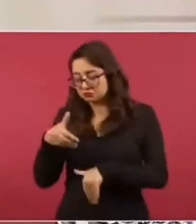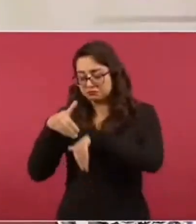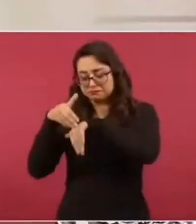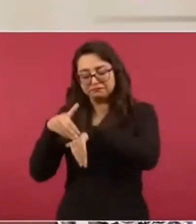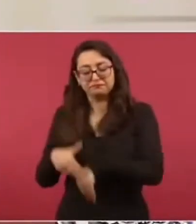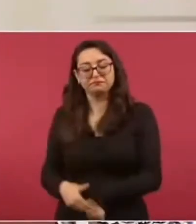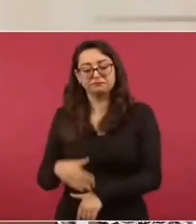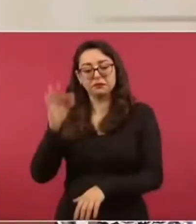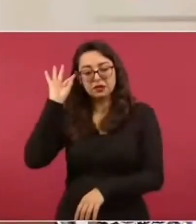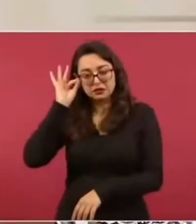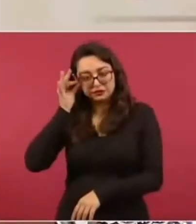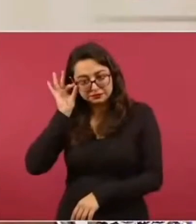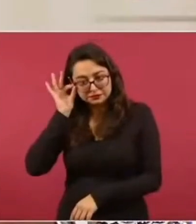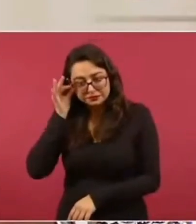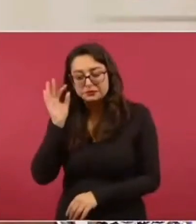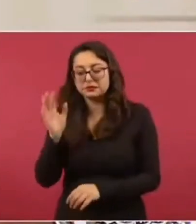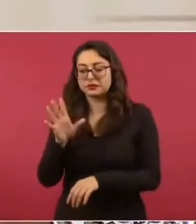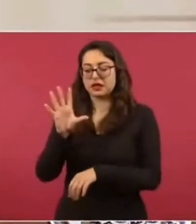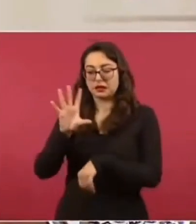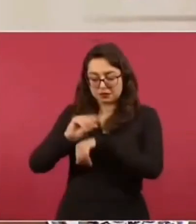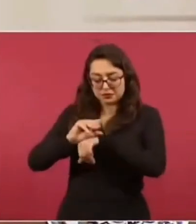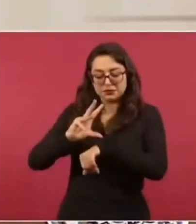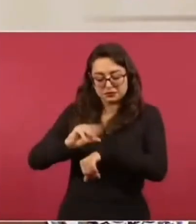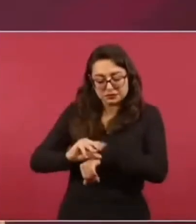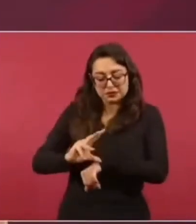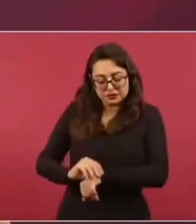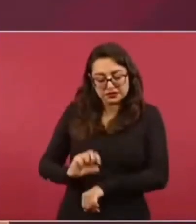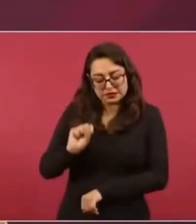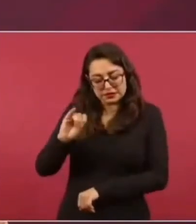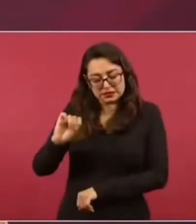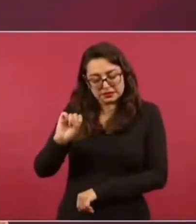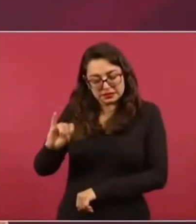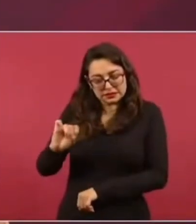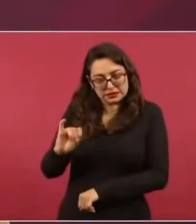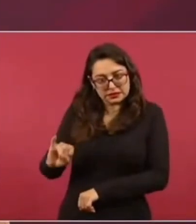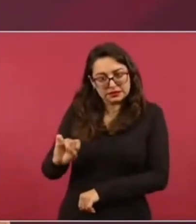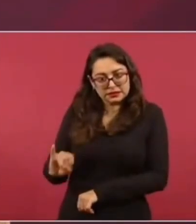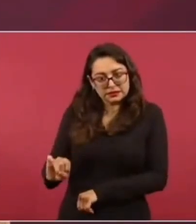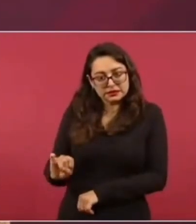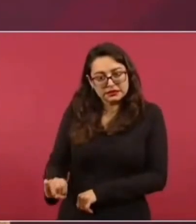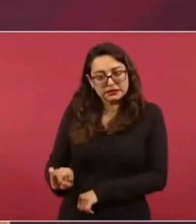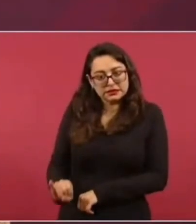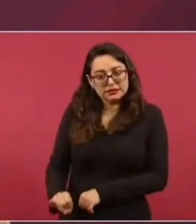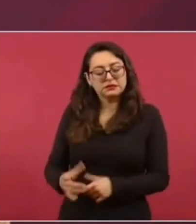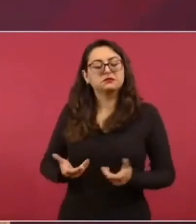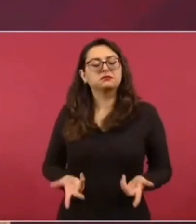privatización de los bienes de la nación, de los bienes del pueblo, el saqueo,